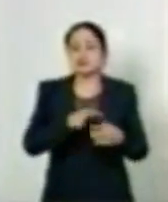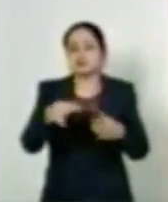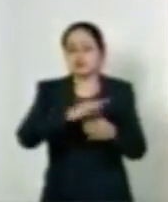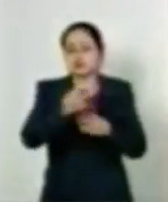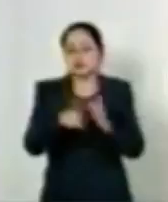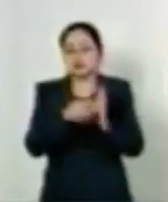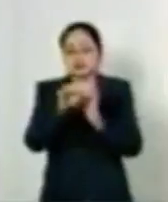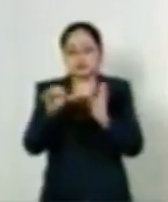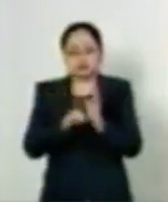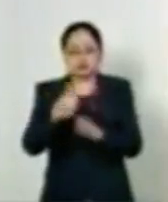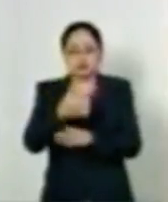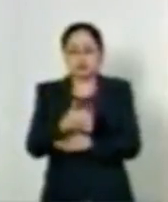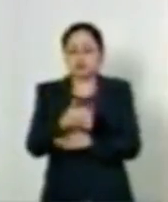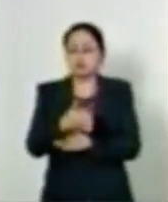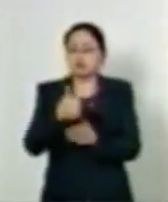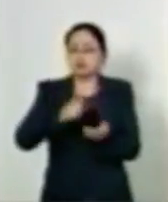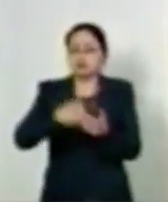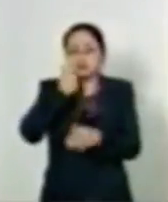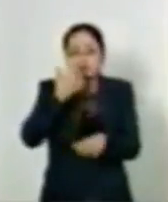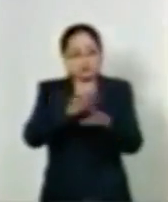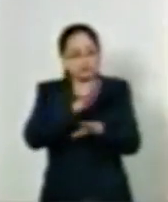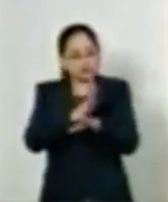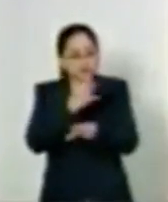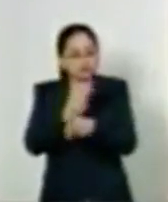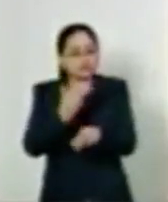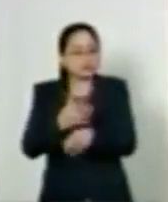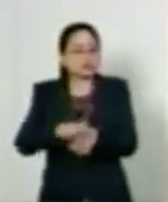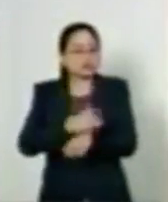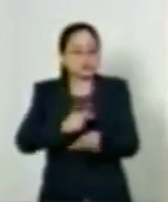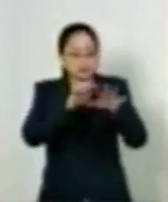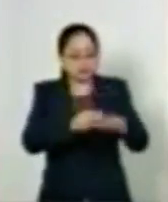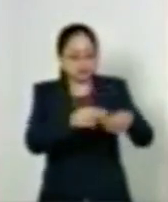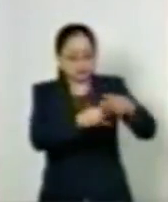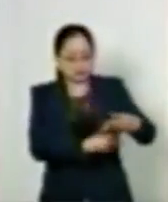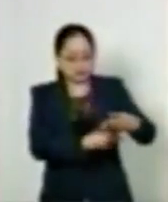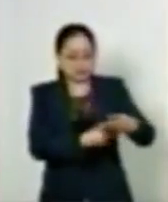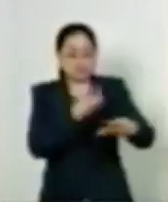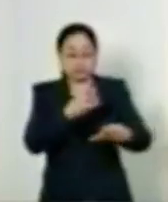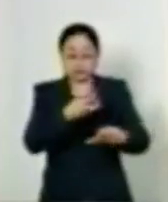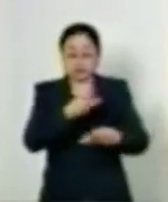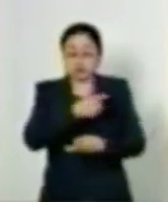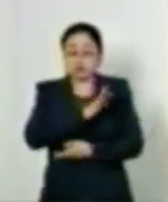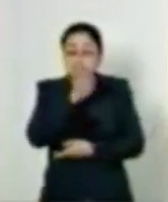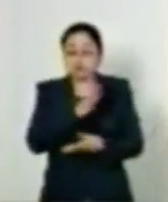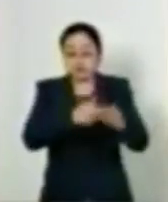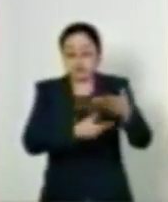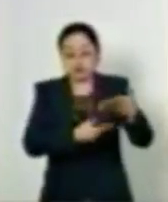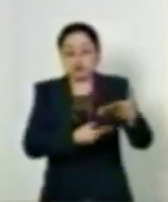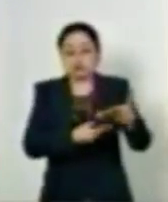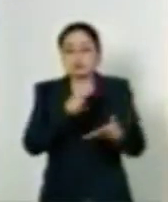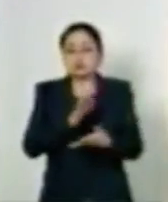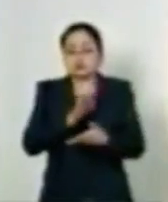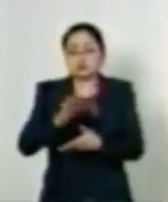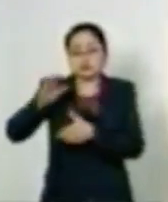6, se propone modificarlo en razón de que su redacción actual permite que las